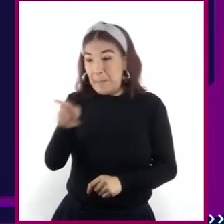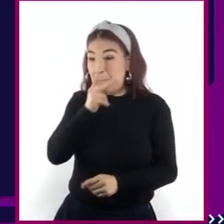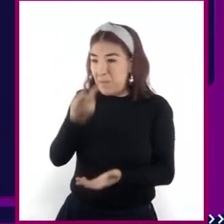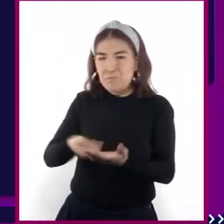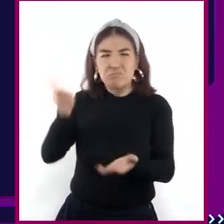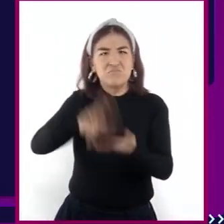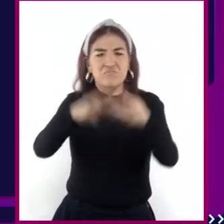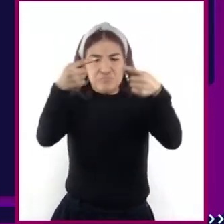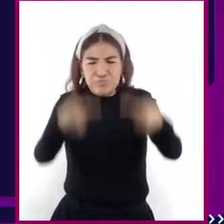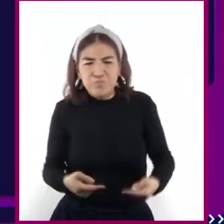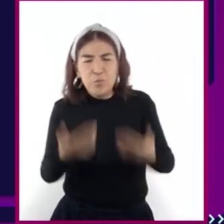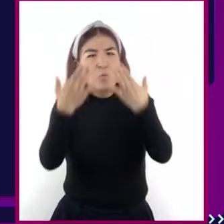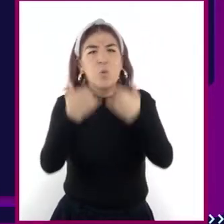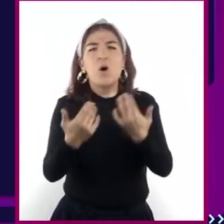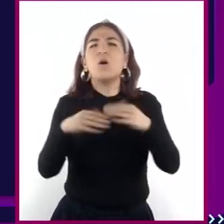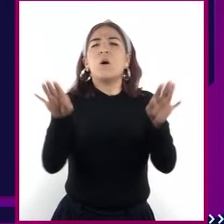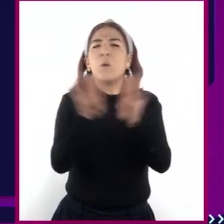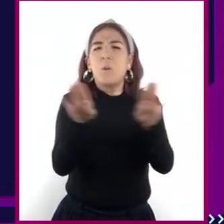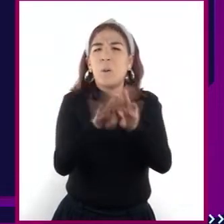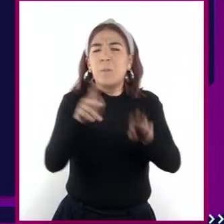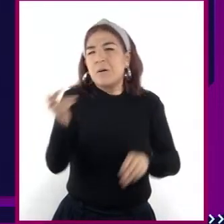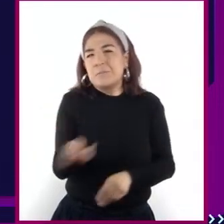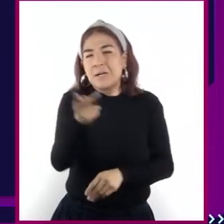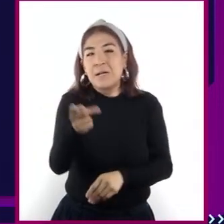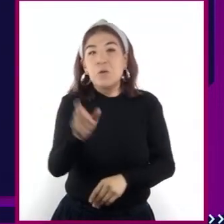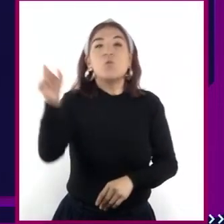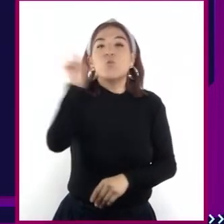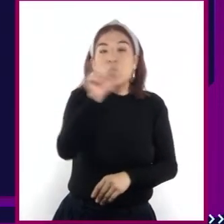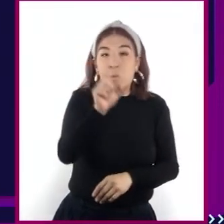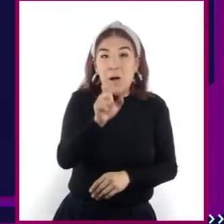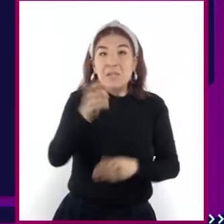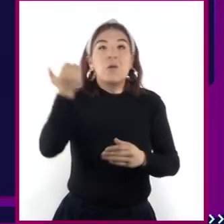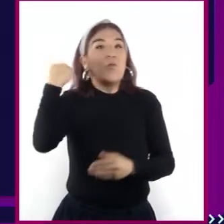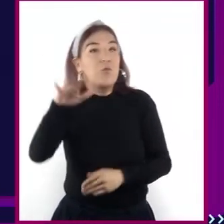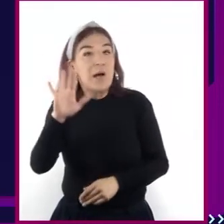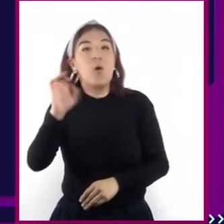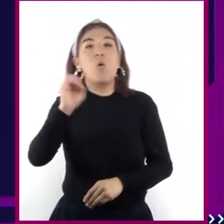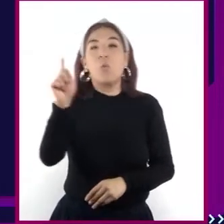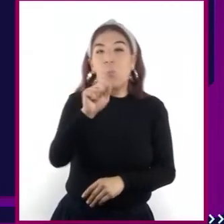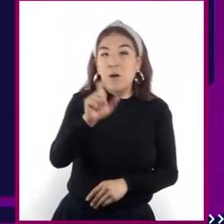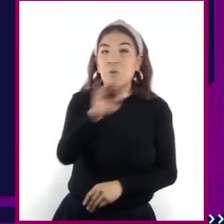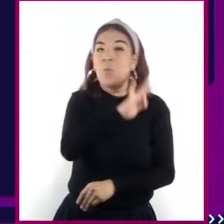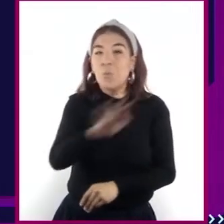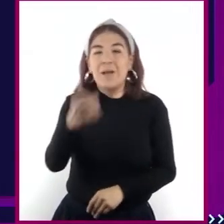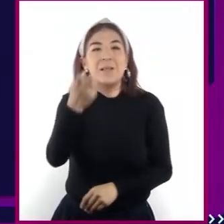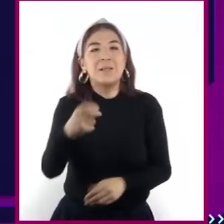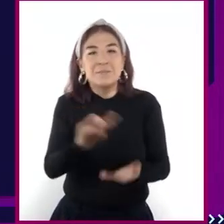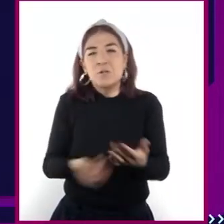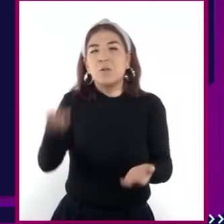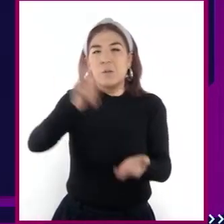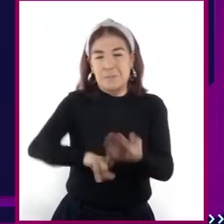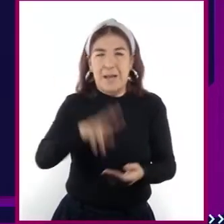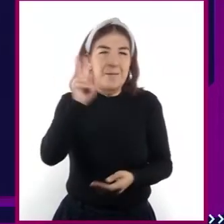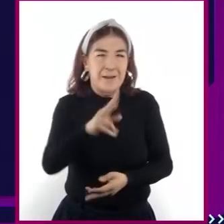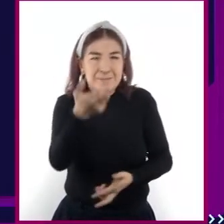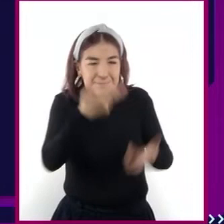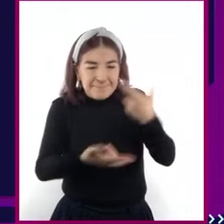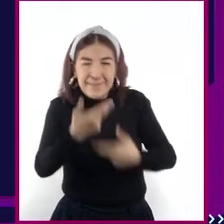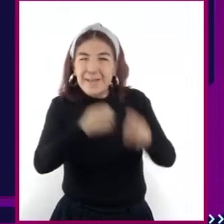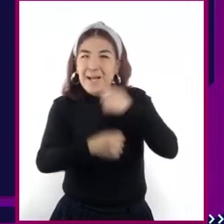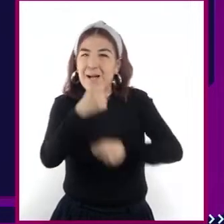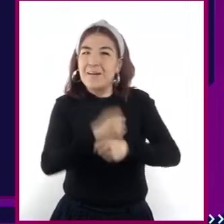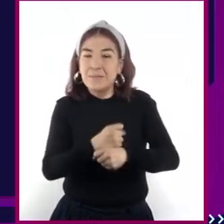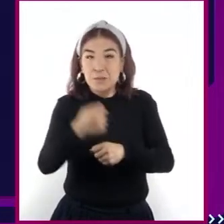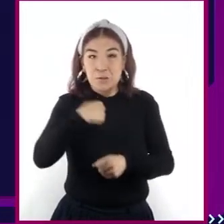doble. Pero, ¿cómo se pregunta cuándo fue o cuándo será? Me regresé algunos años y hay una coincidencia.